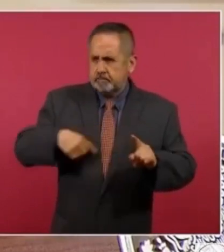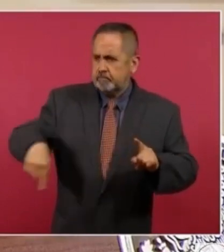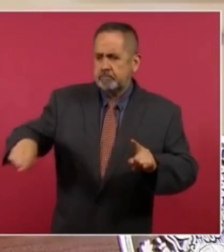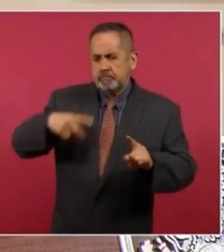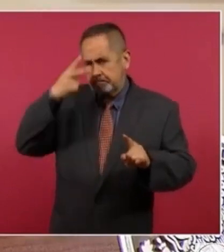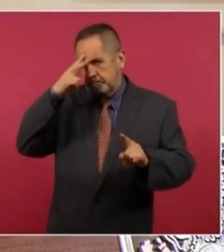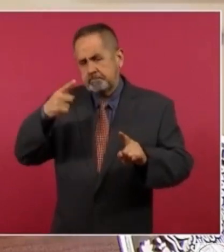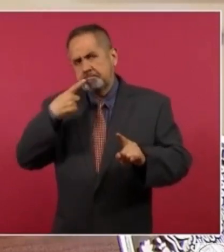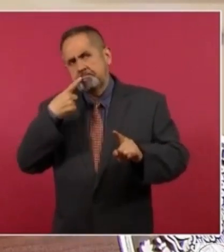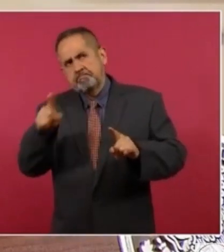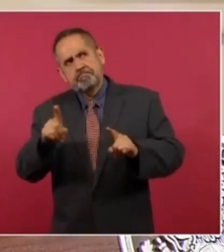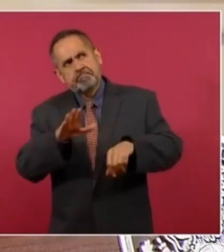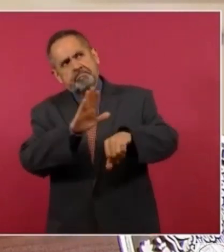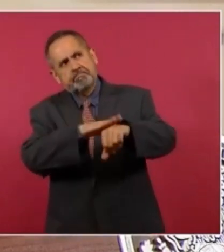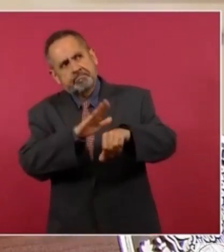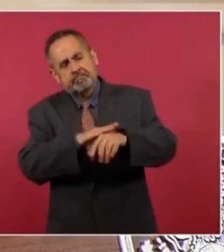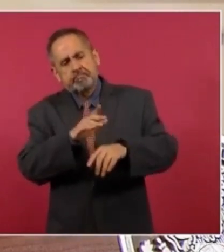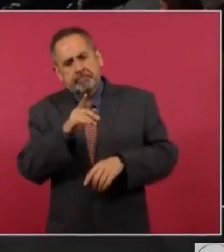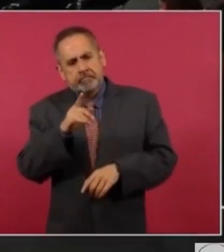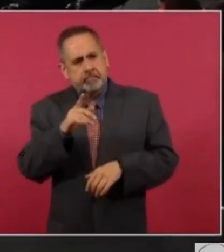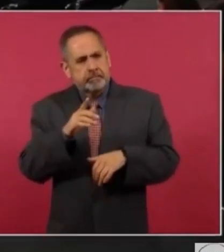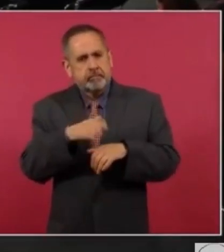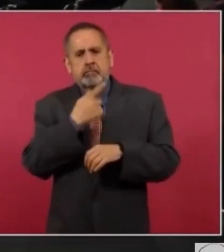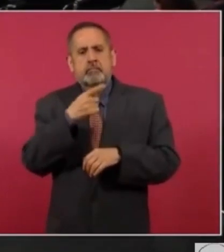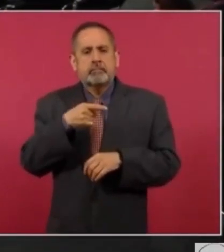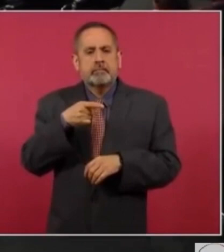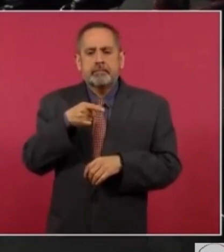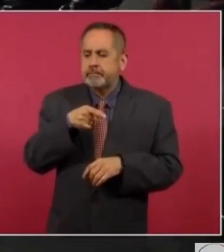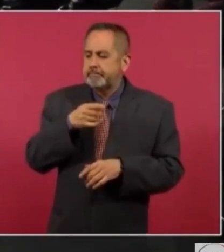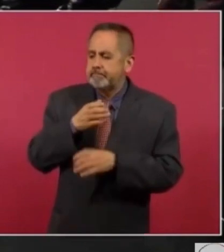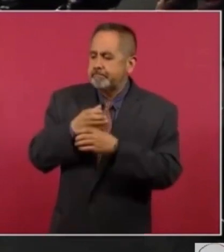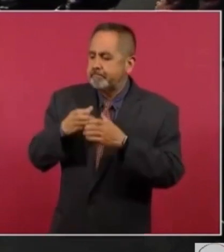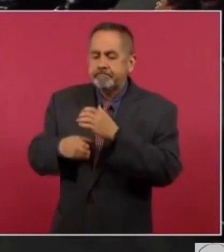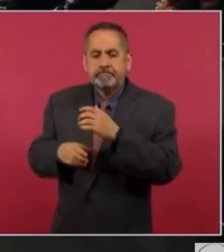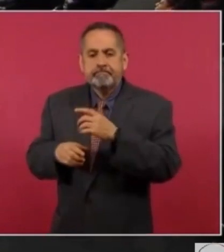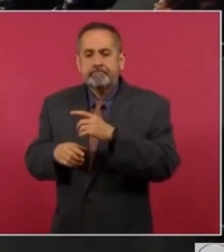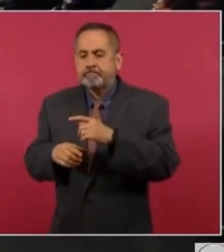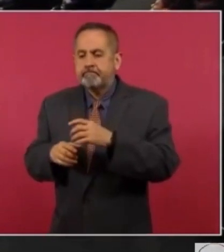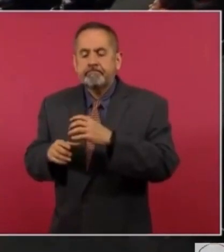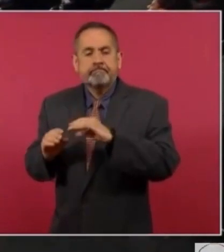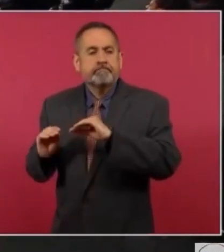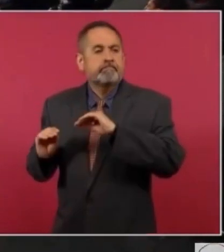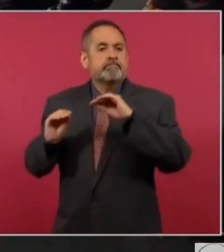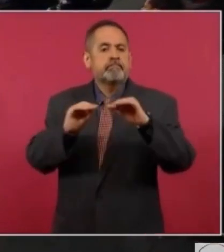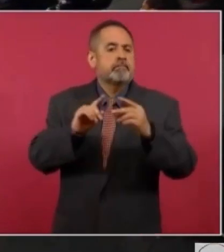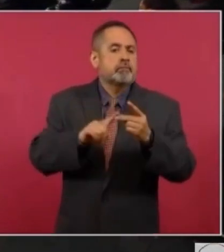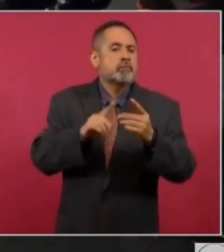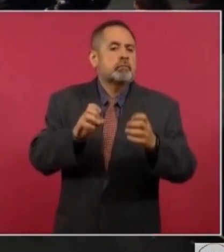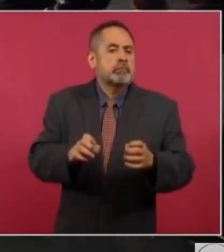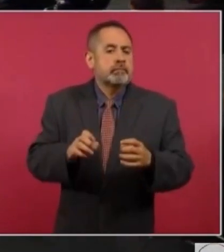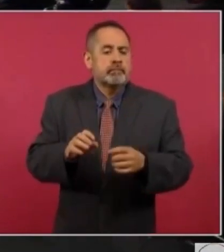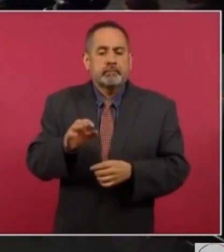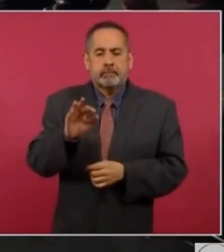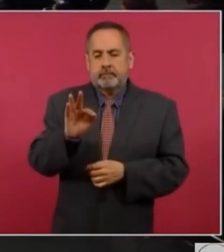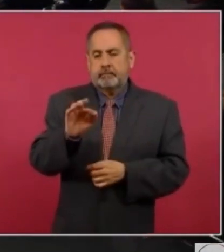denuncia porque los bienes están en Florida,